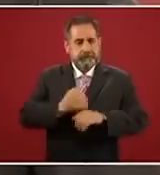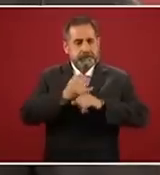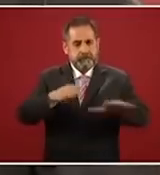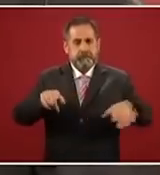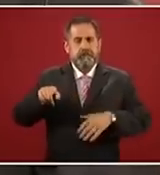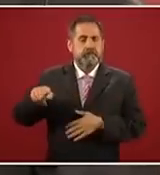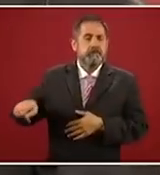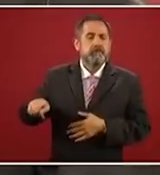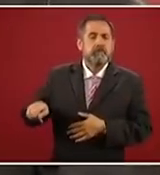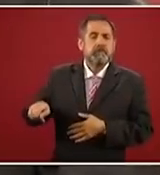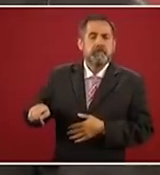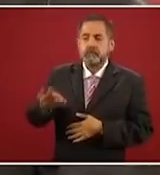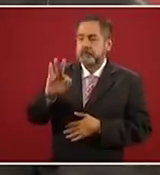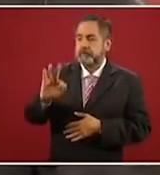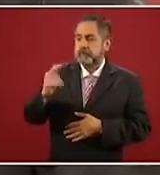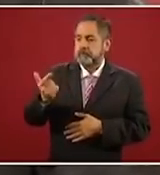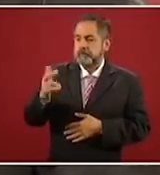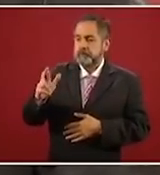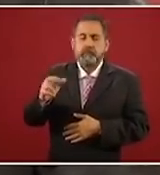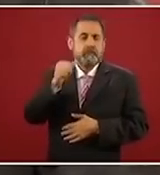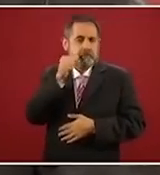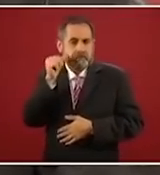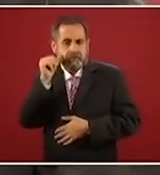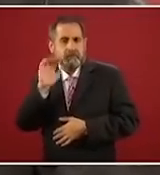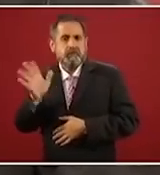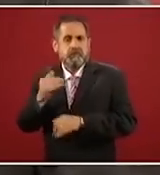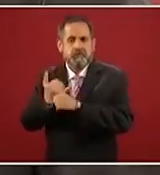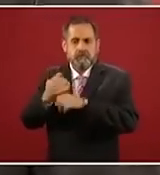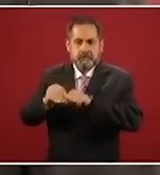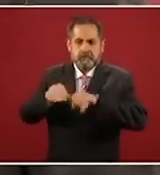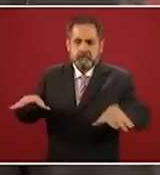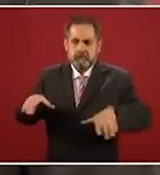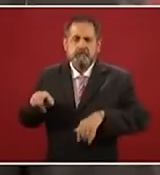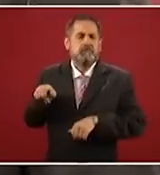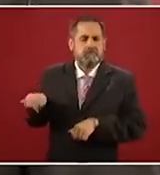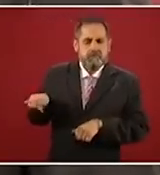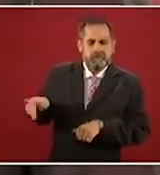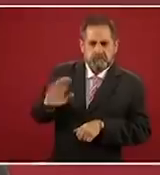fiscal general el día de ayer con